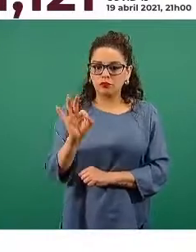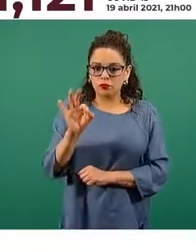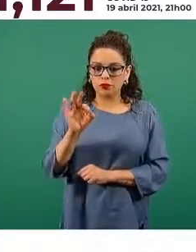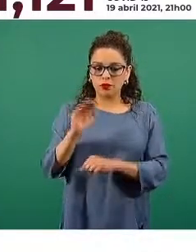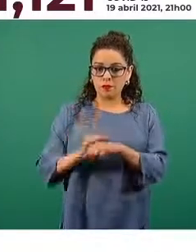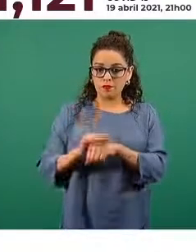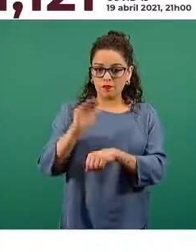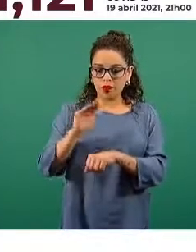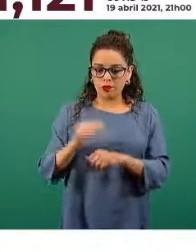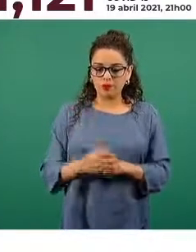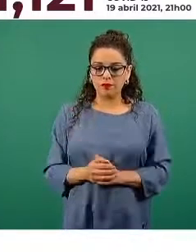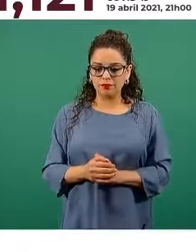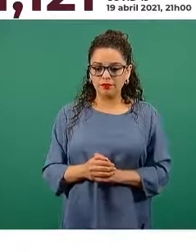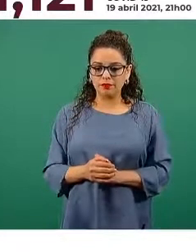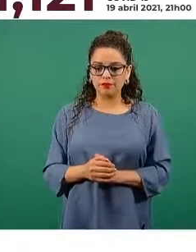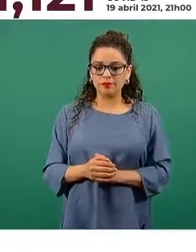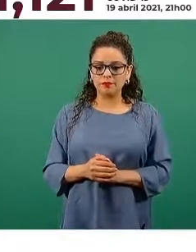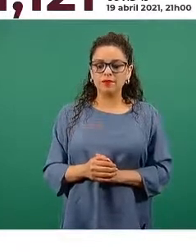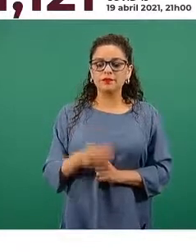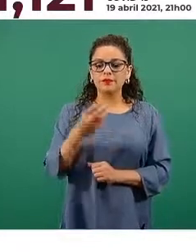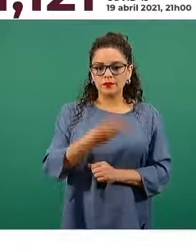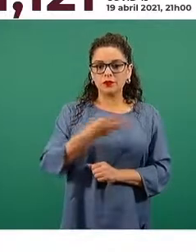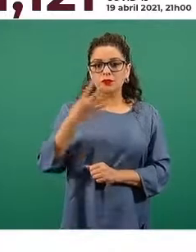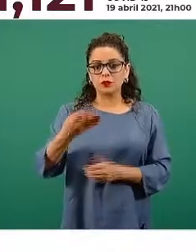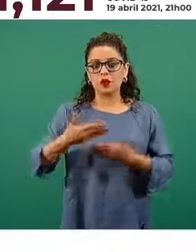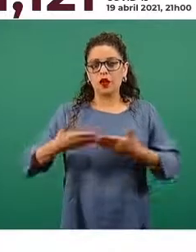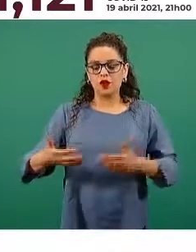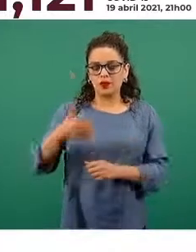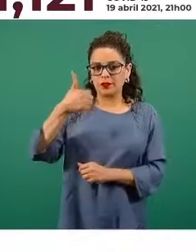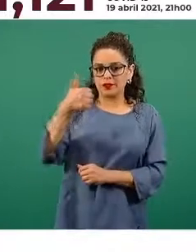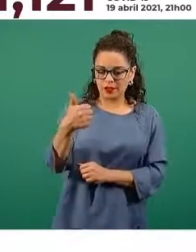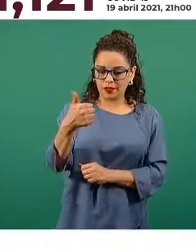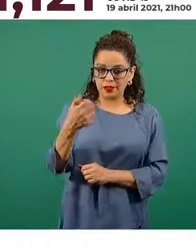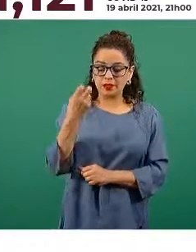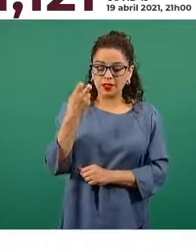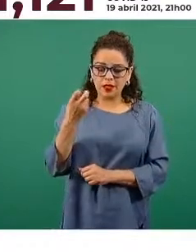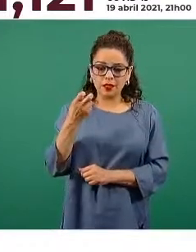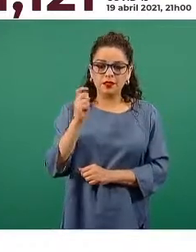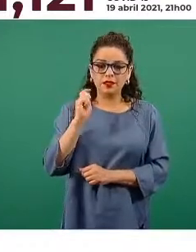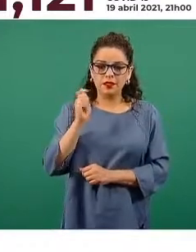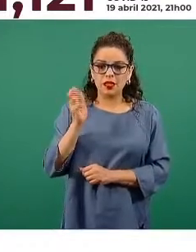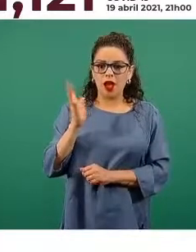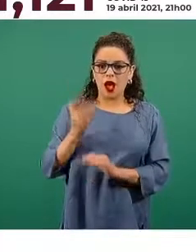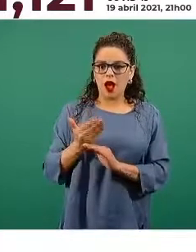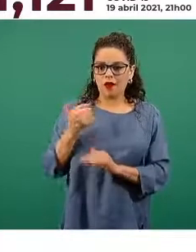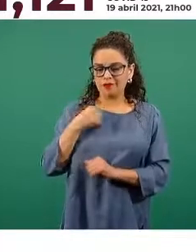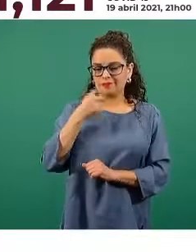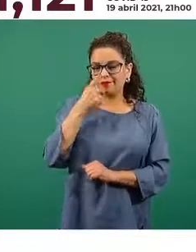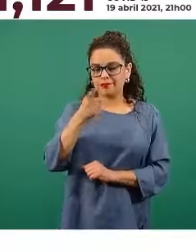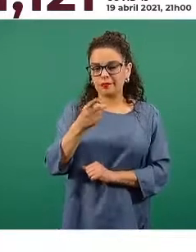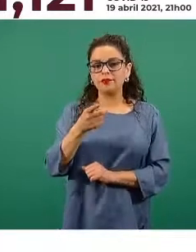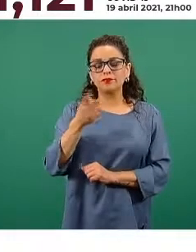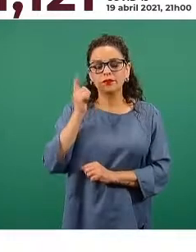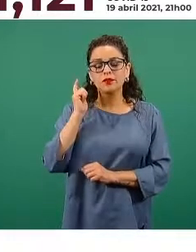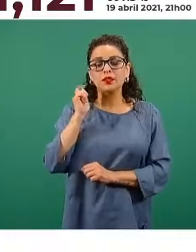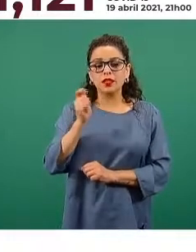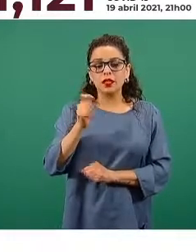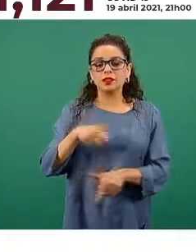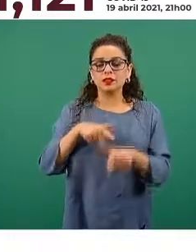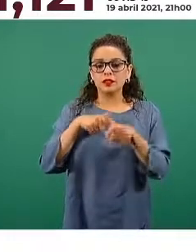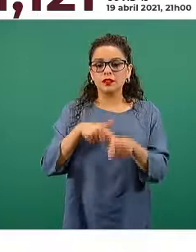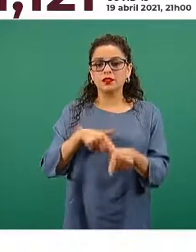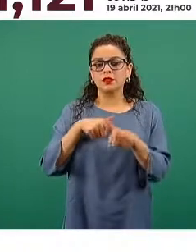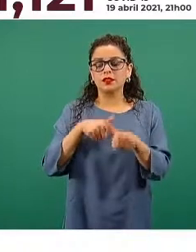subiendo un 4, ahora tenemos ya un más 6, y es precisamente lo que habíamos comentado, que además esperamos siga ocurriendo